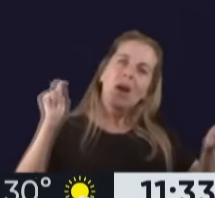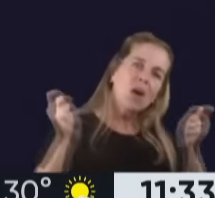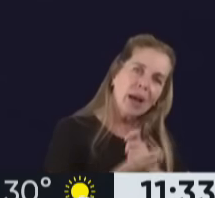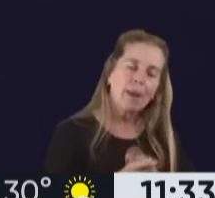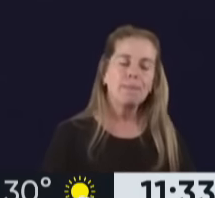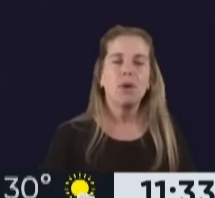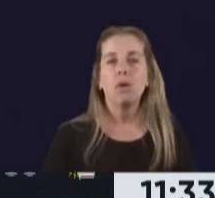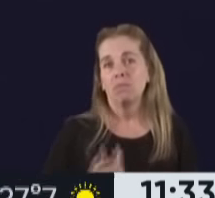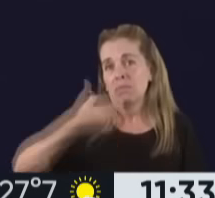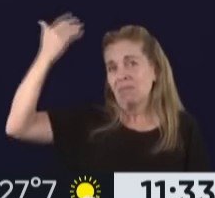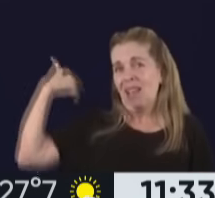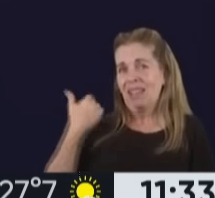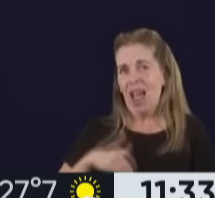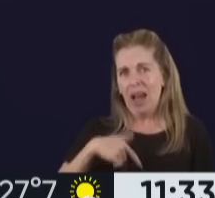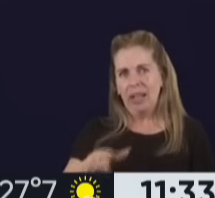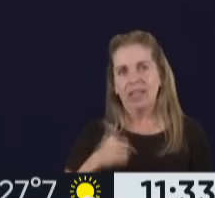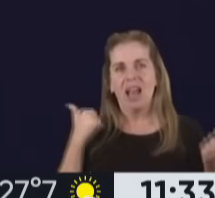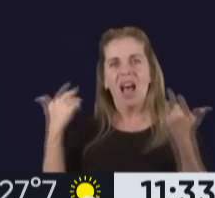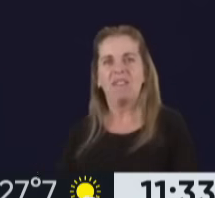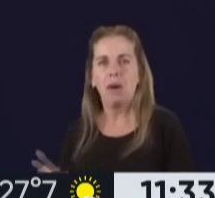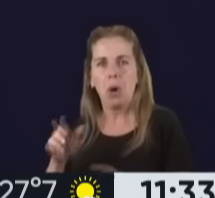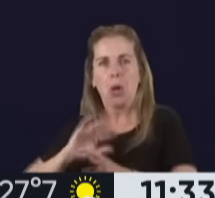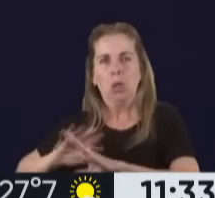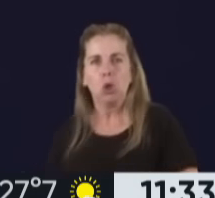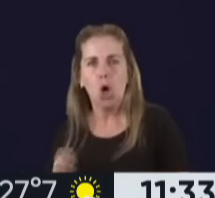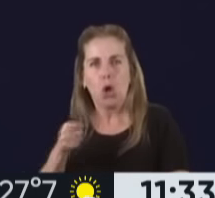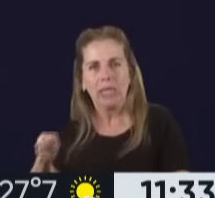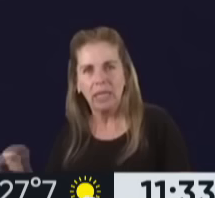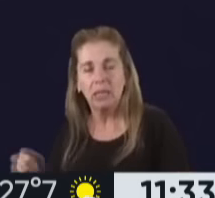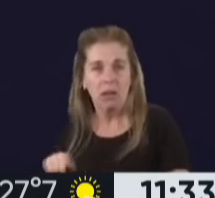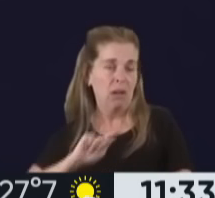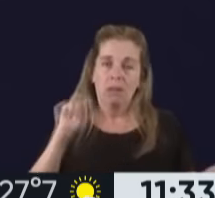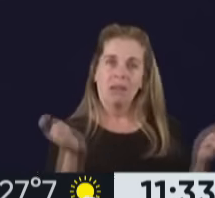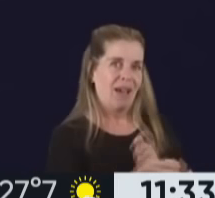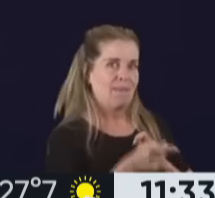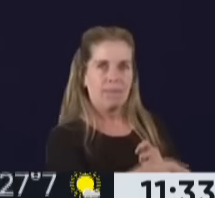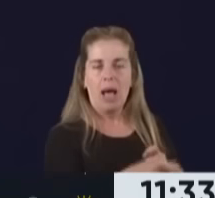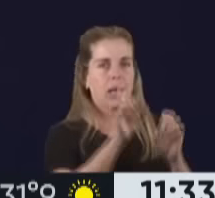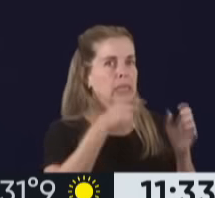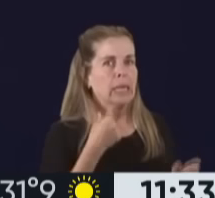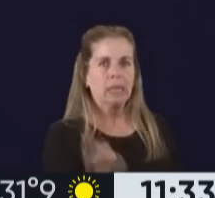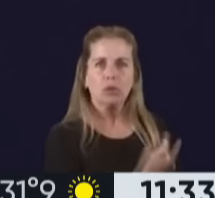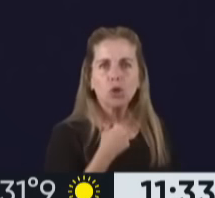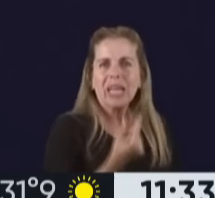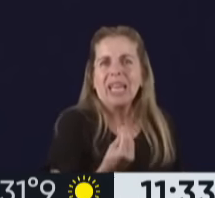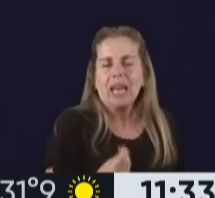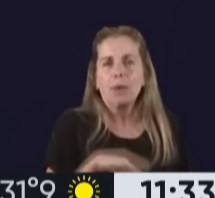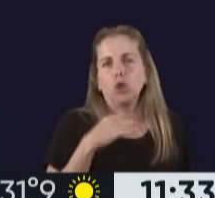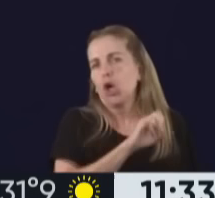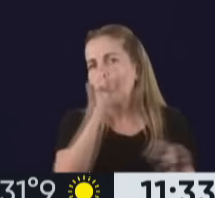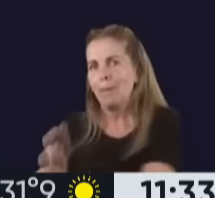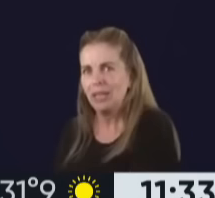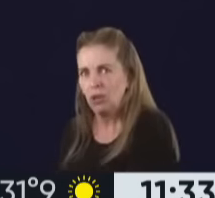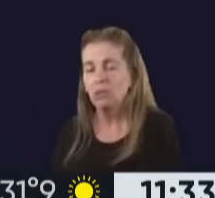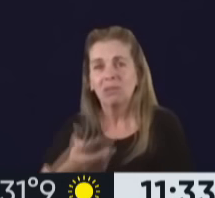Pasamos de una Argentina que defendía a los delincuentes a una que propone una reforma del Código Penal para que los delincuentes vayan presos. Pasamos de una Argentina